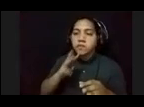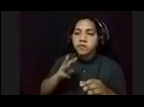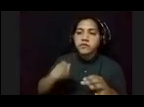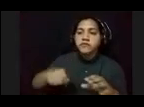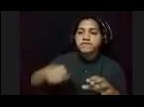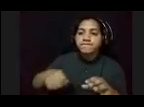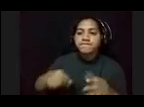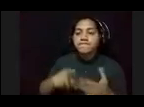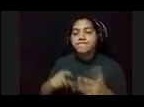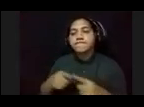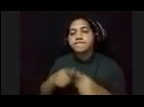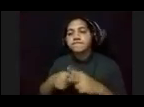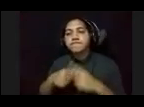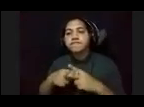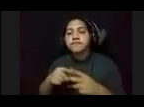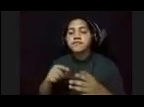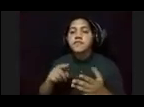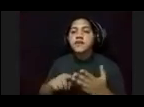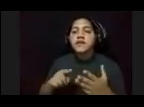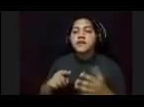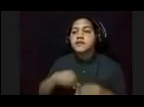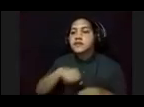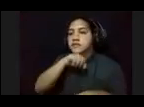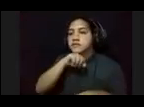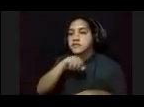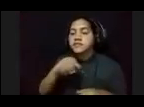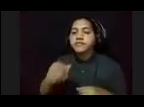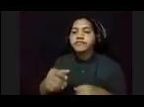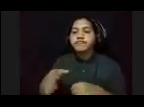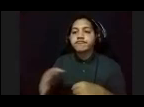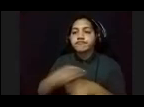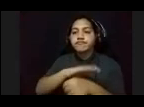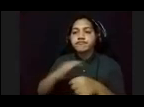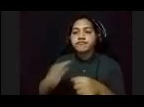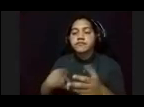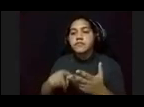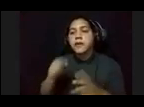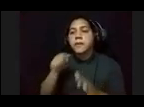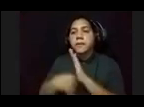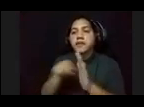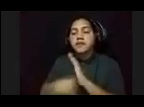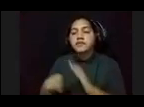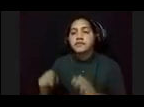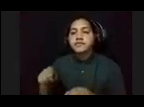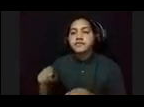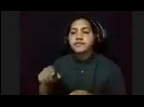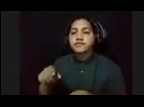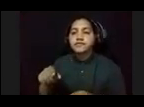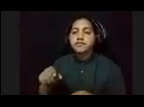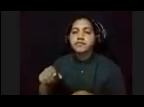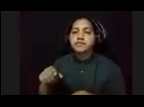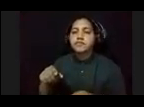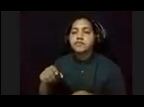una dinámica de construcción en la isleta. En el caso del matadero, también se observa una mayor especialización en